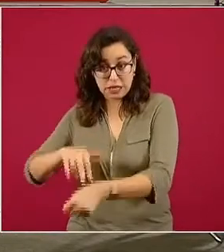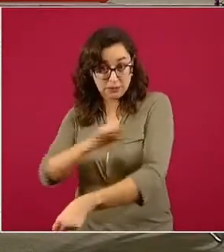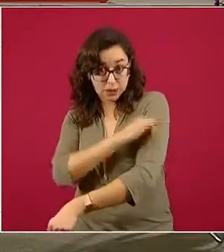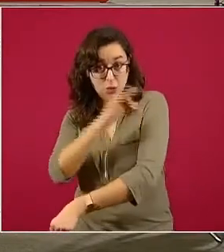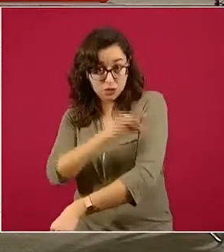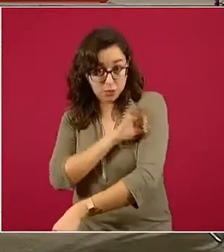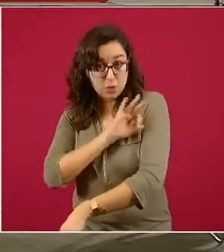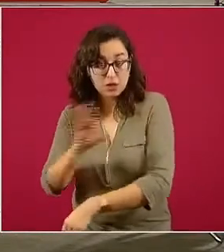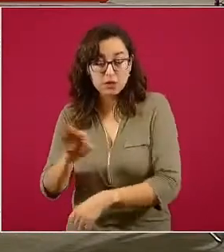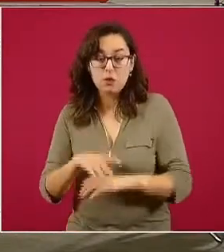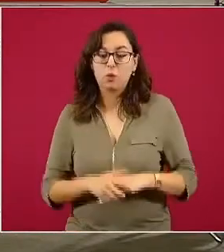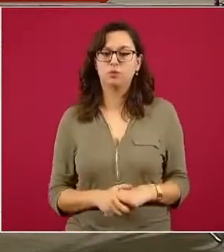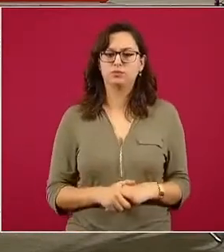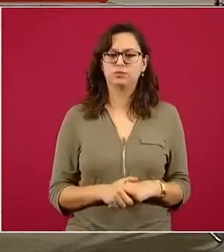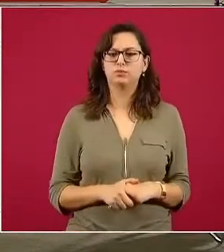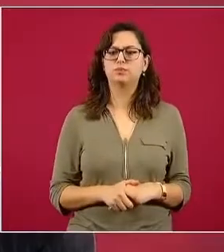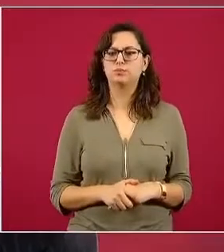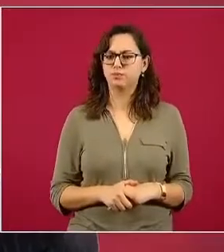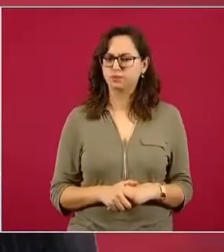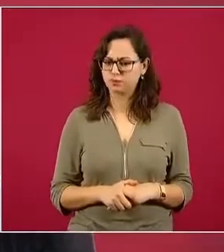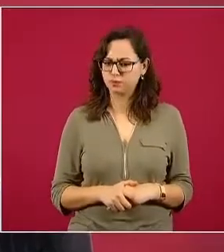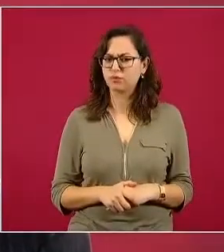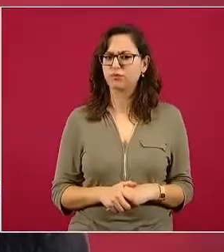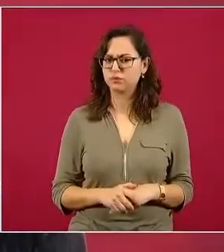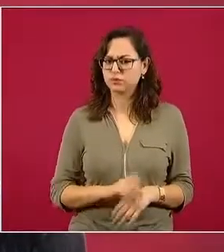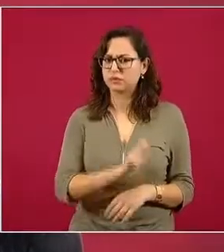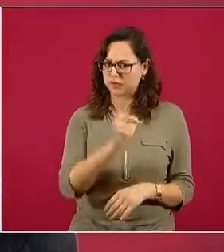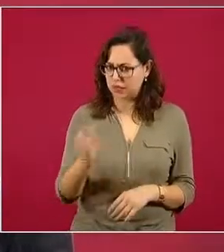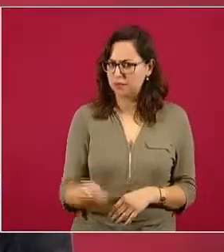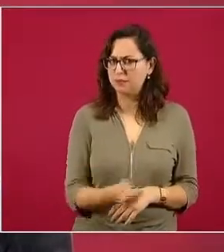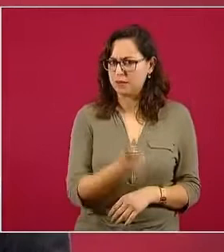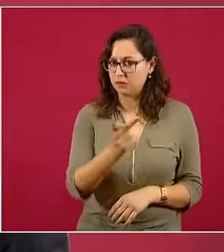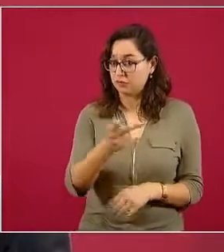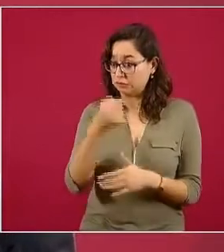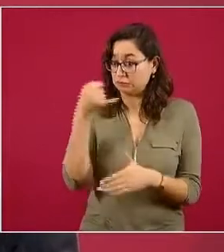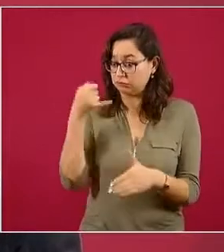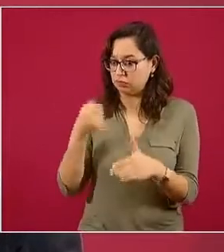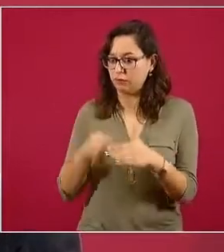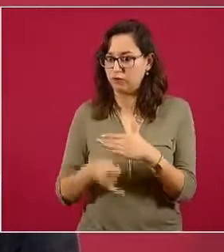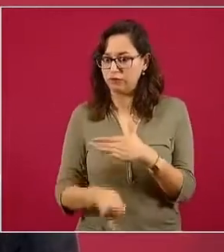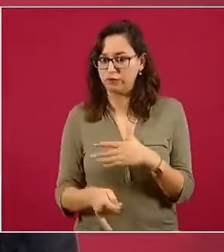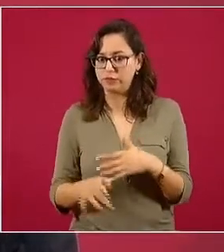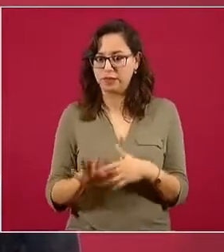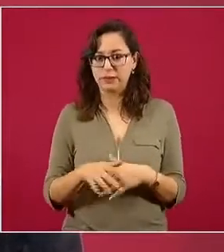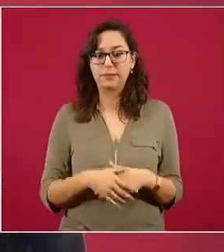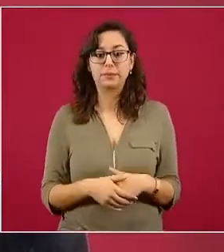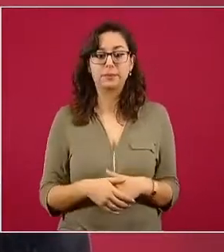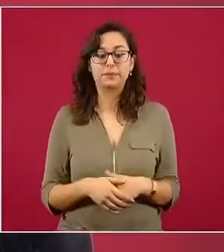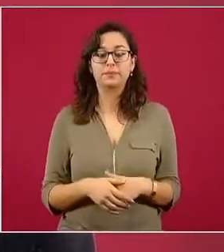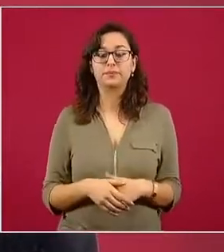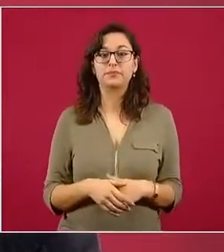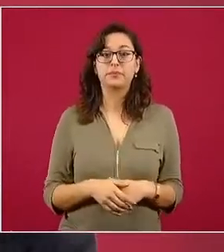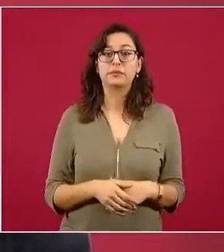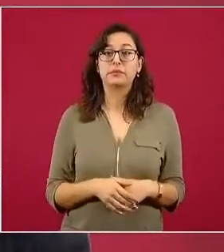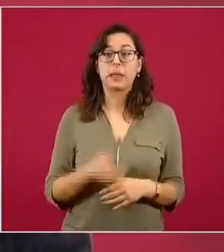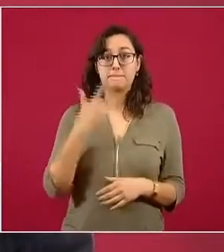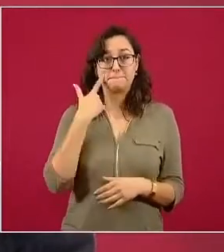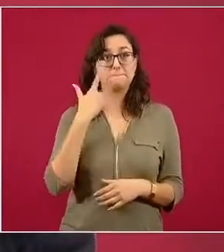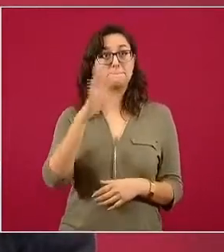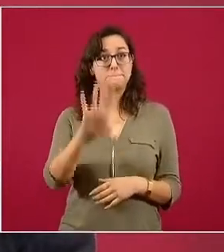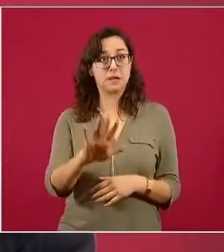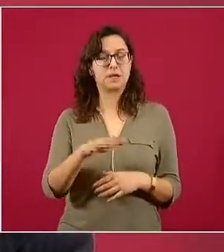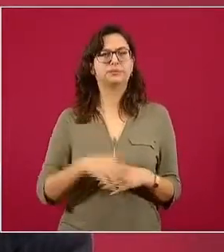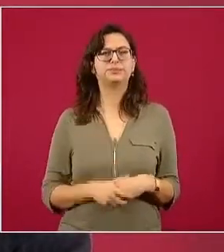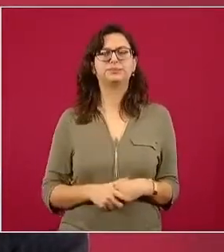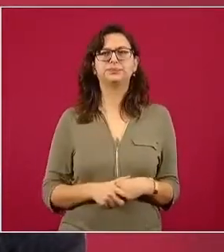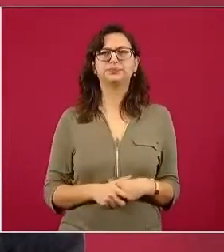científicas importantes. Se ha estado conversando también al respecto. Algunas vacunas, pocas, realmente pocas vacunas en la